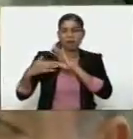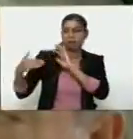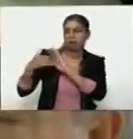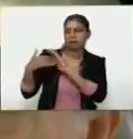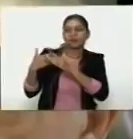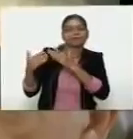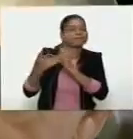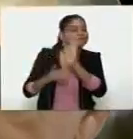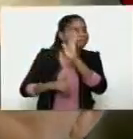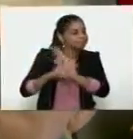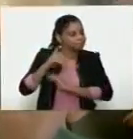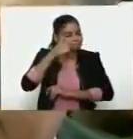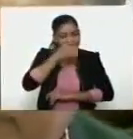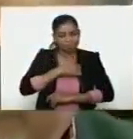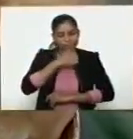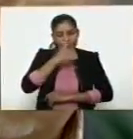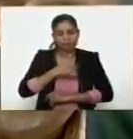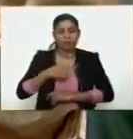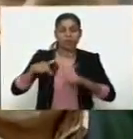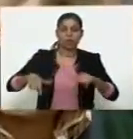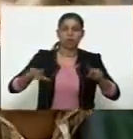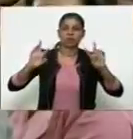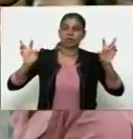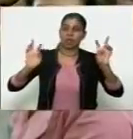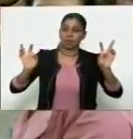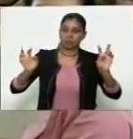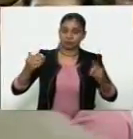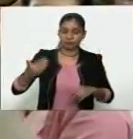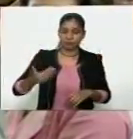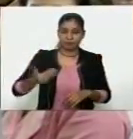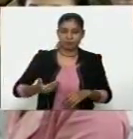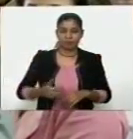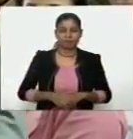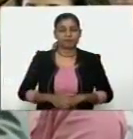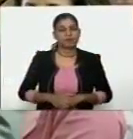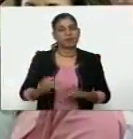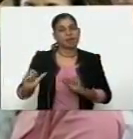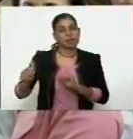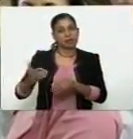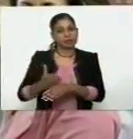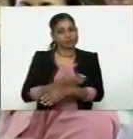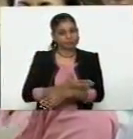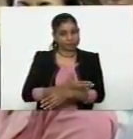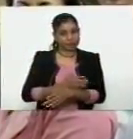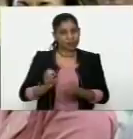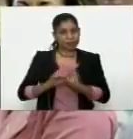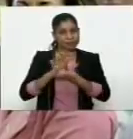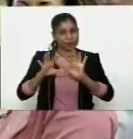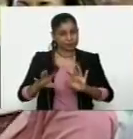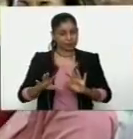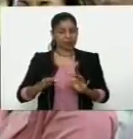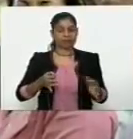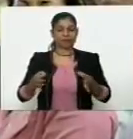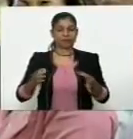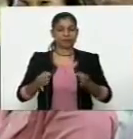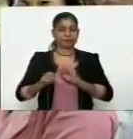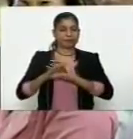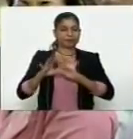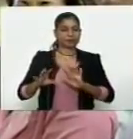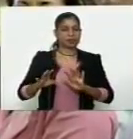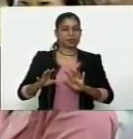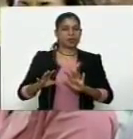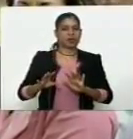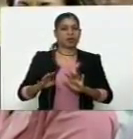precisamente el tema que venimos a tocar el día de hoy. Lo primero, antes de entrar en materia, claramente ya lo decía nuestro comandante